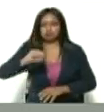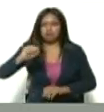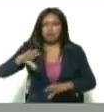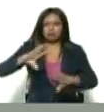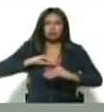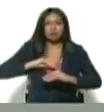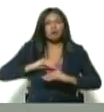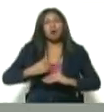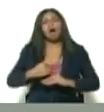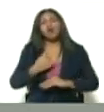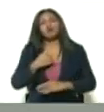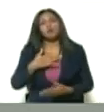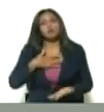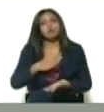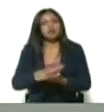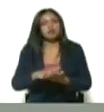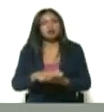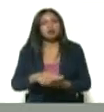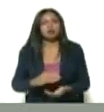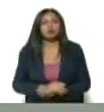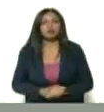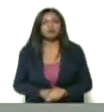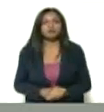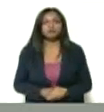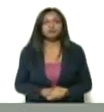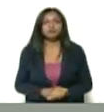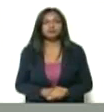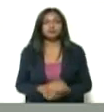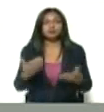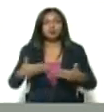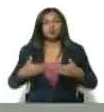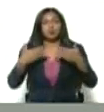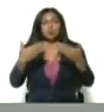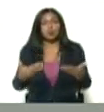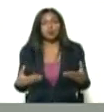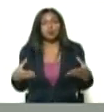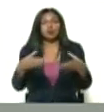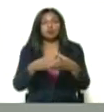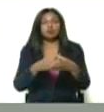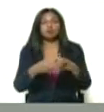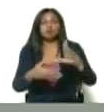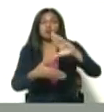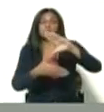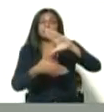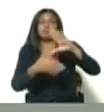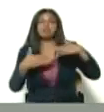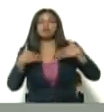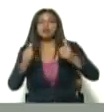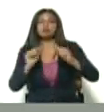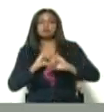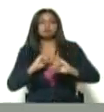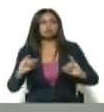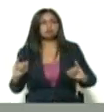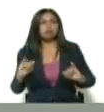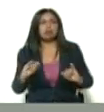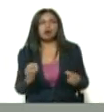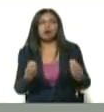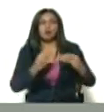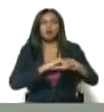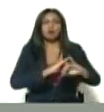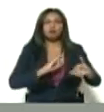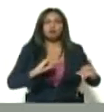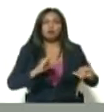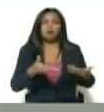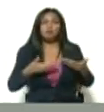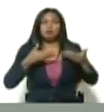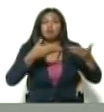enviar a nombre del pueblo de Venezuela, que se las entregáramos a la Organización Panamericana de la Salud. Ayer, cuando se le íbamos